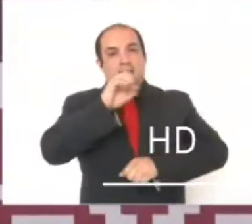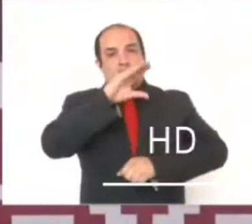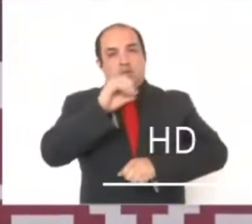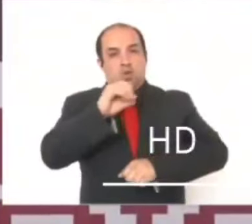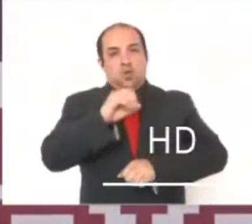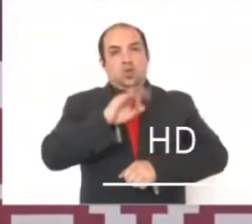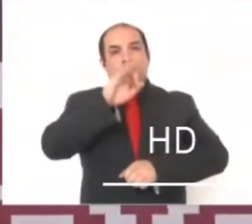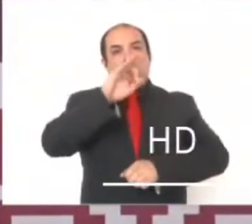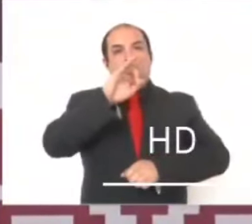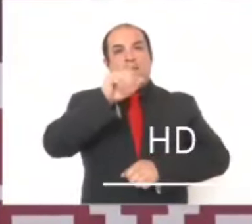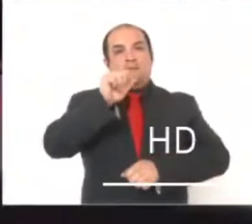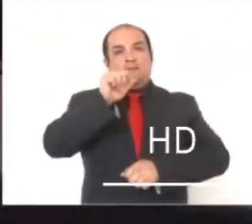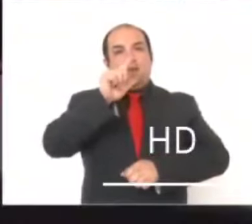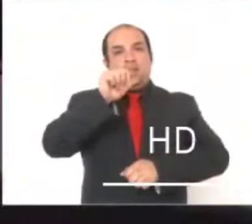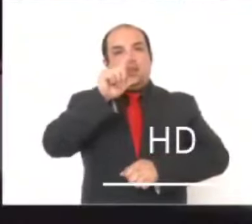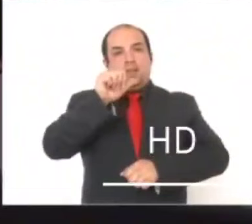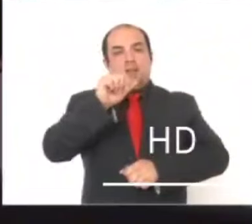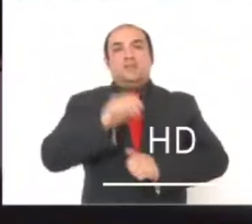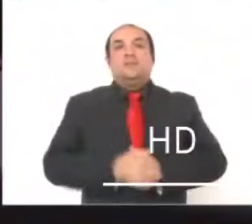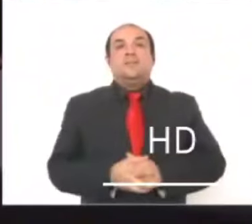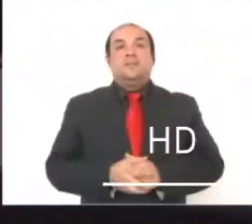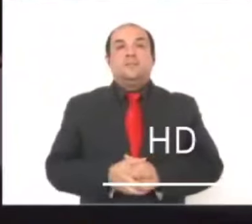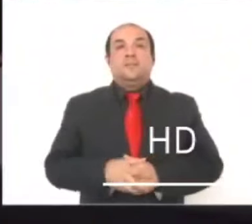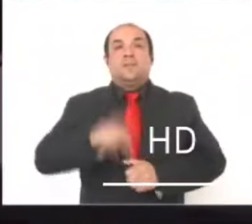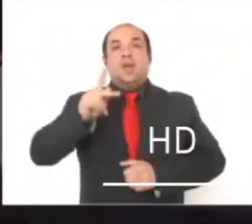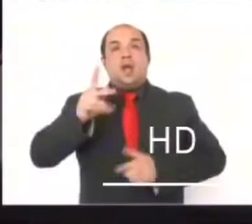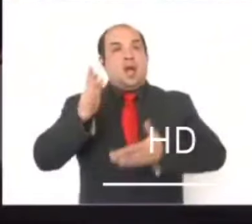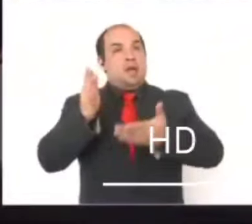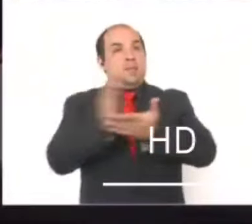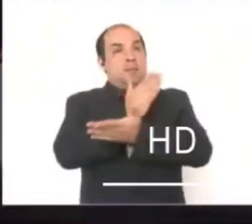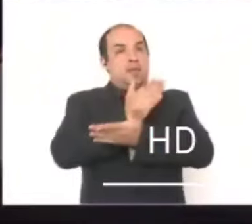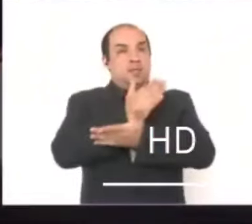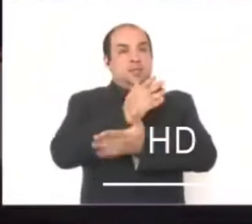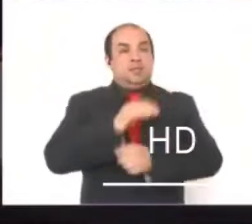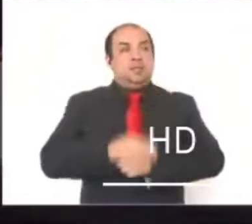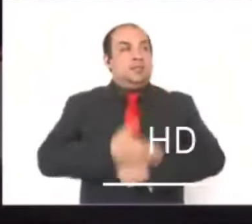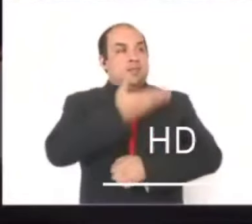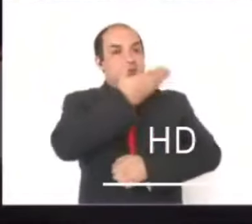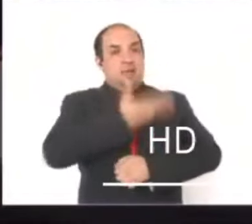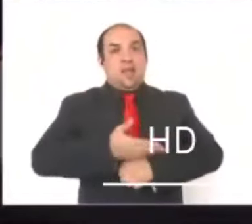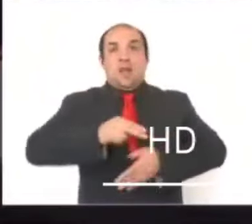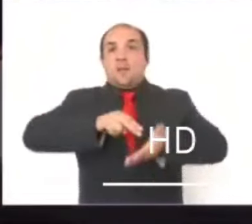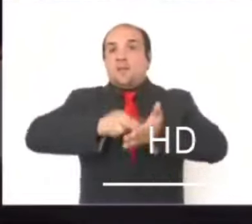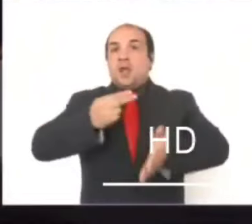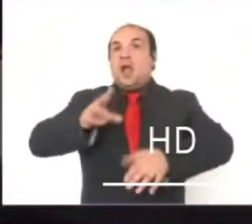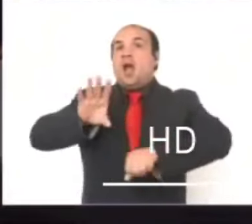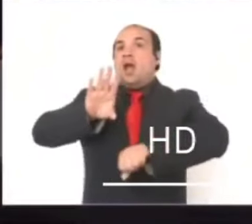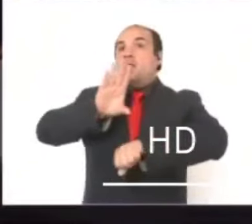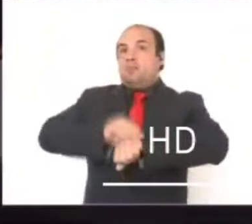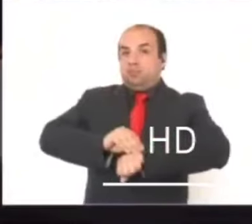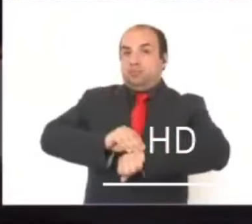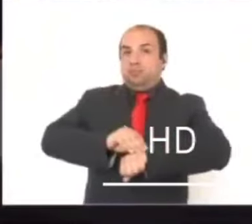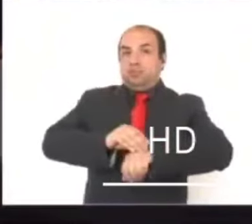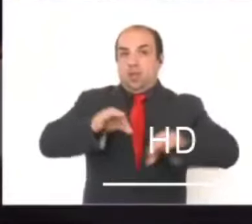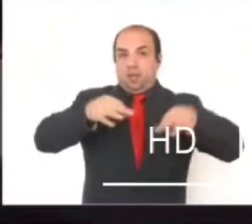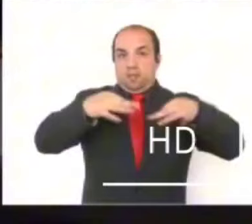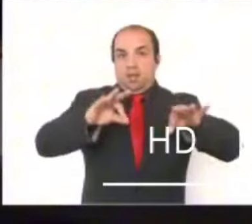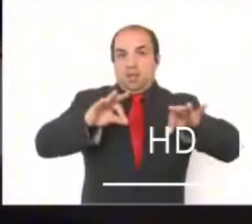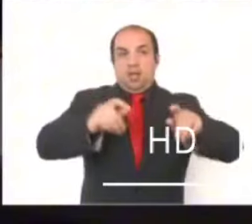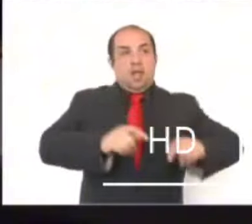Abdalá, pero aparte de esto quiero mencionar que es el que nos ha firmado un permiso que también nos